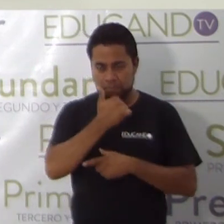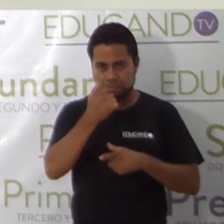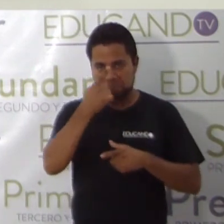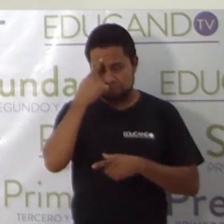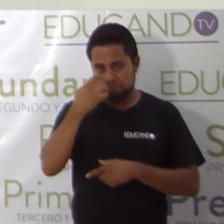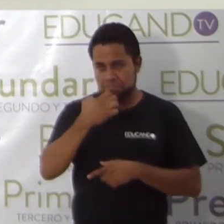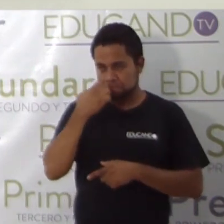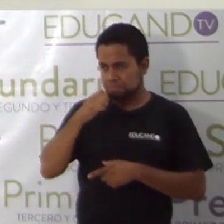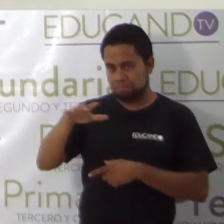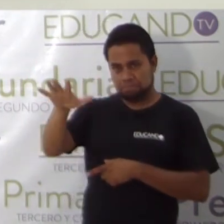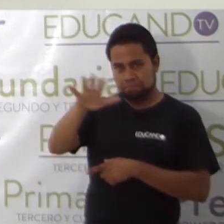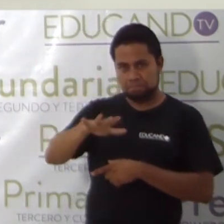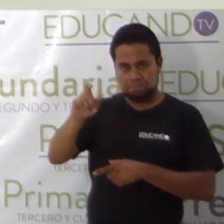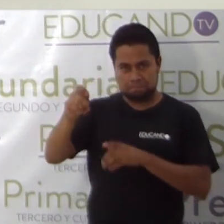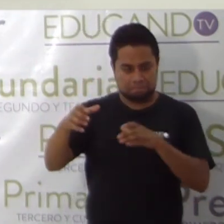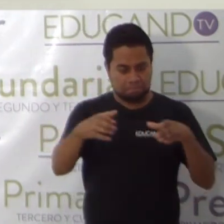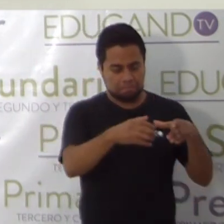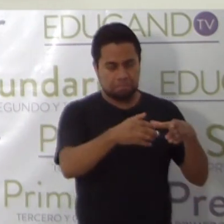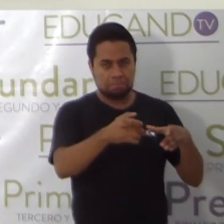escuela